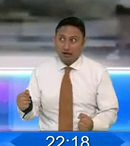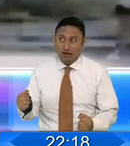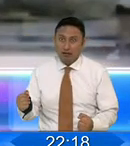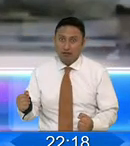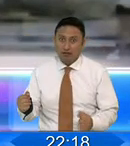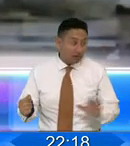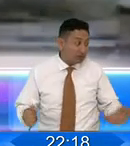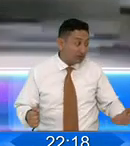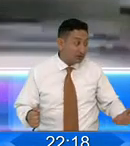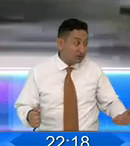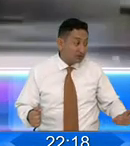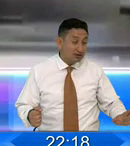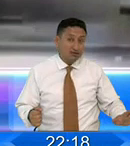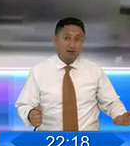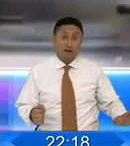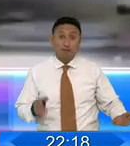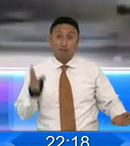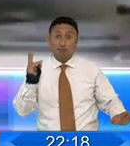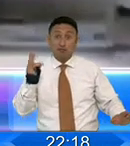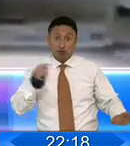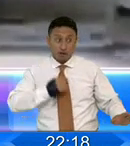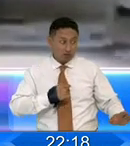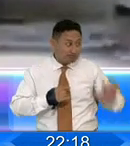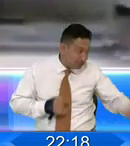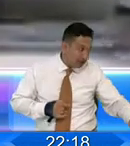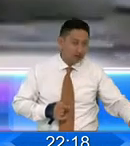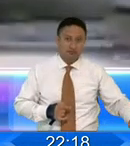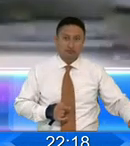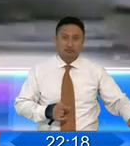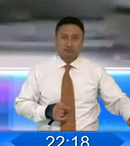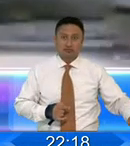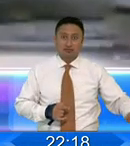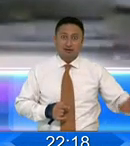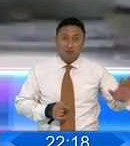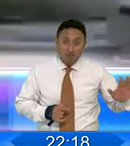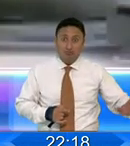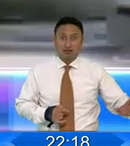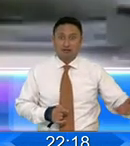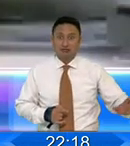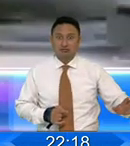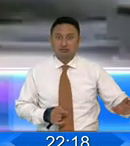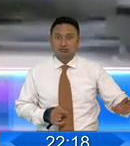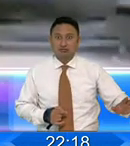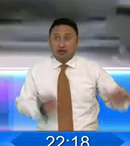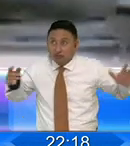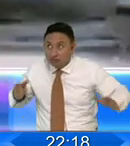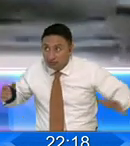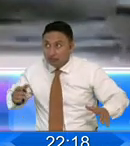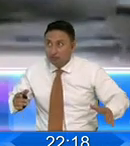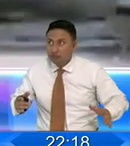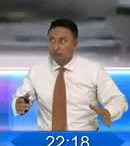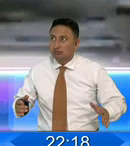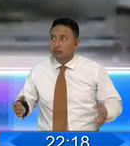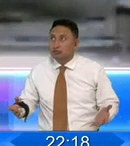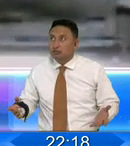Pero tanto mi esposa como yo tenemos que cortar esa espontaneidad de mi